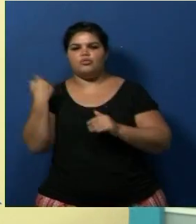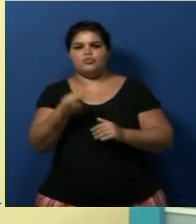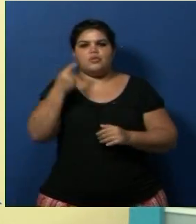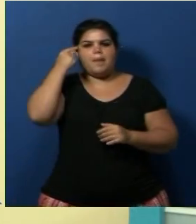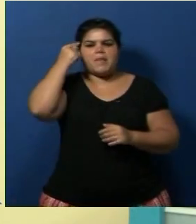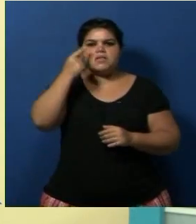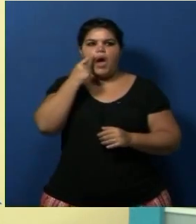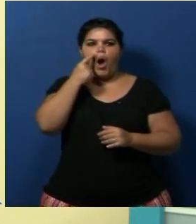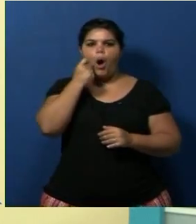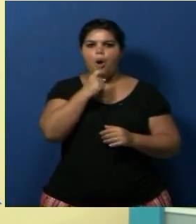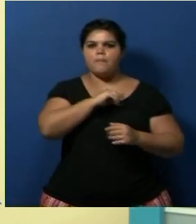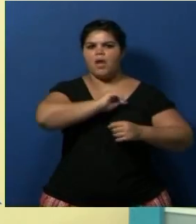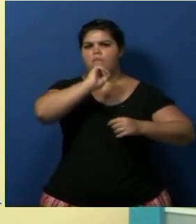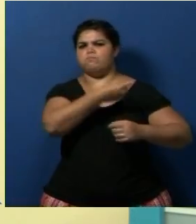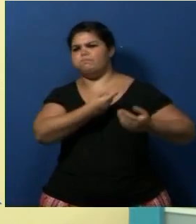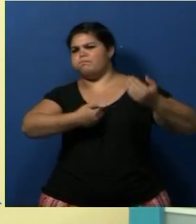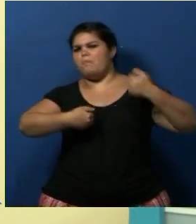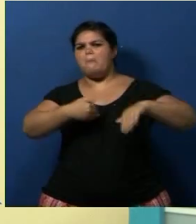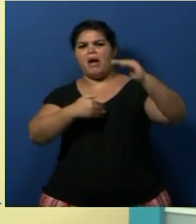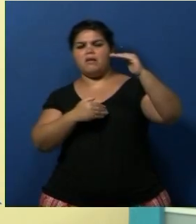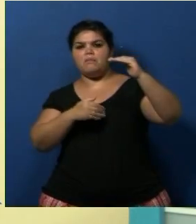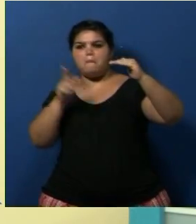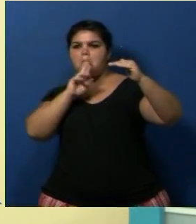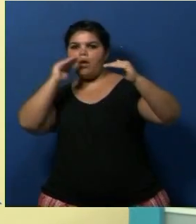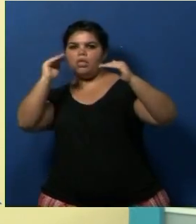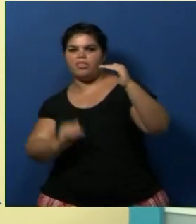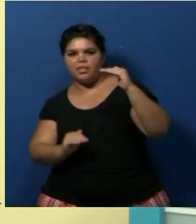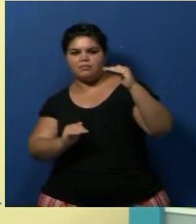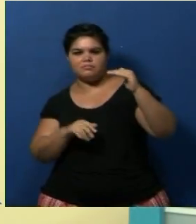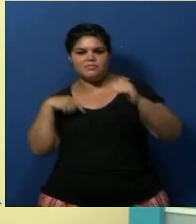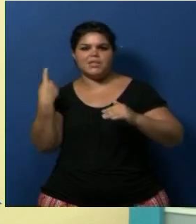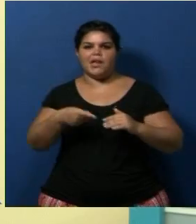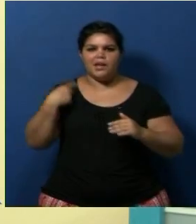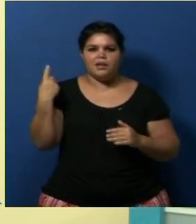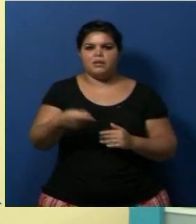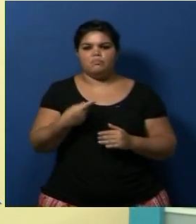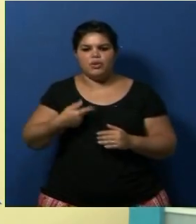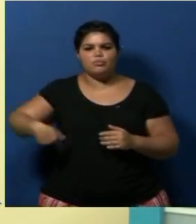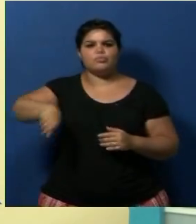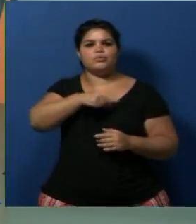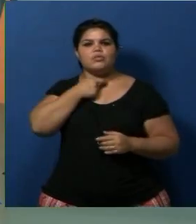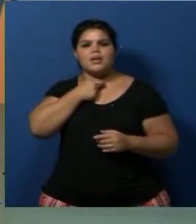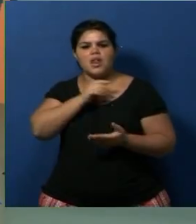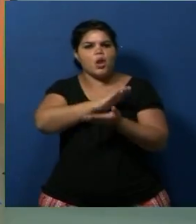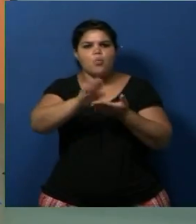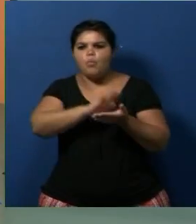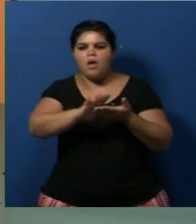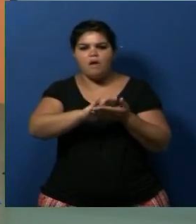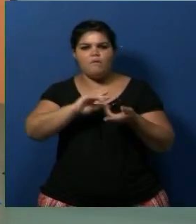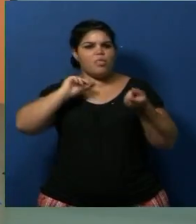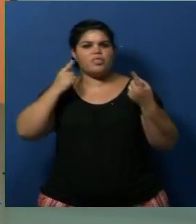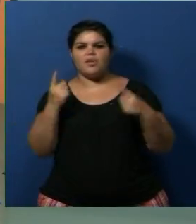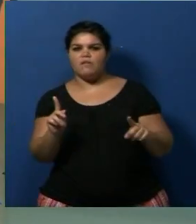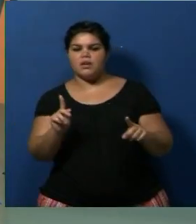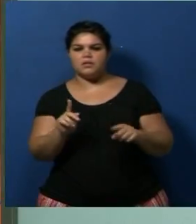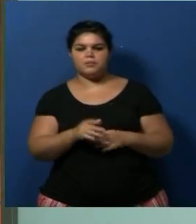la cúpula termina definiendo los destinos. La idea es ir generando espacios distintos. Absolutamente. Como periodista y comunicadora